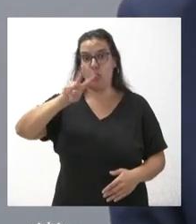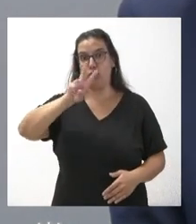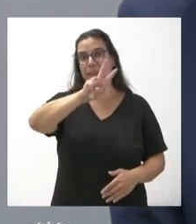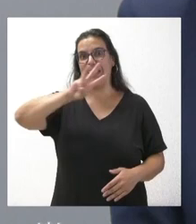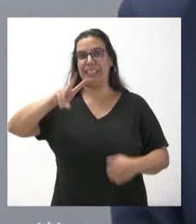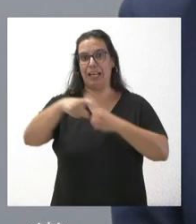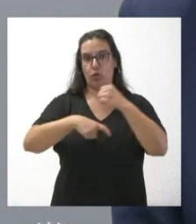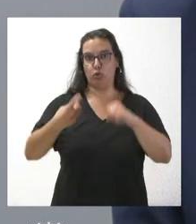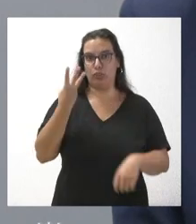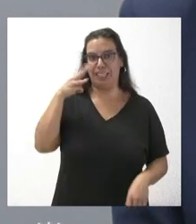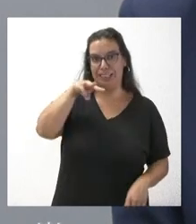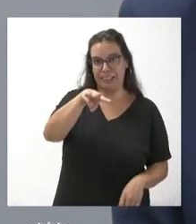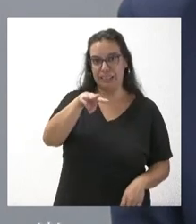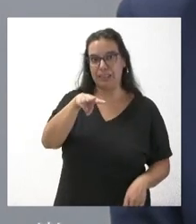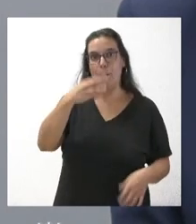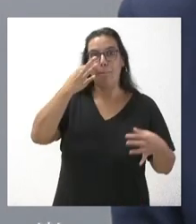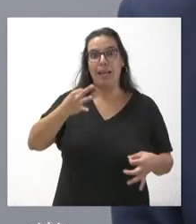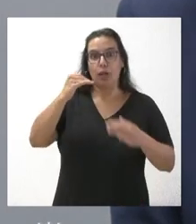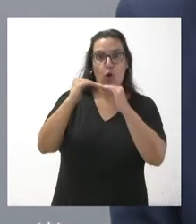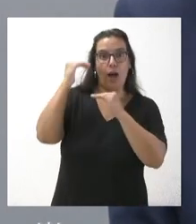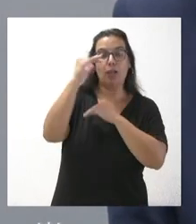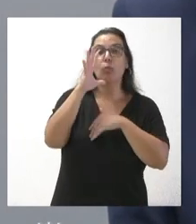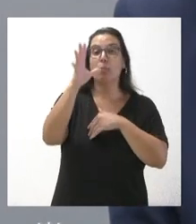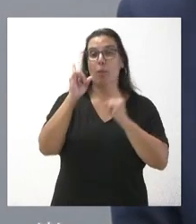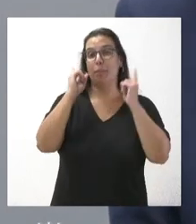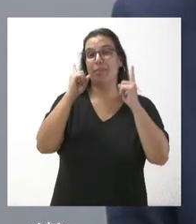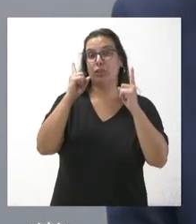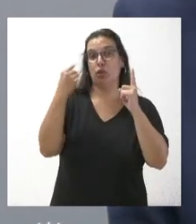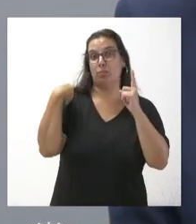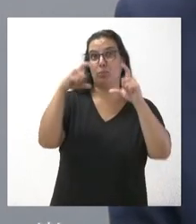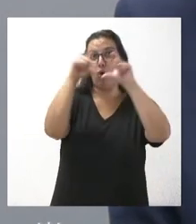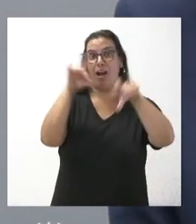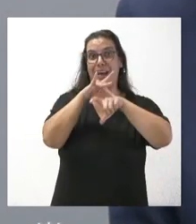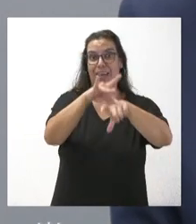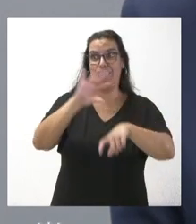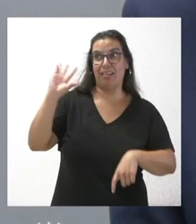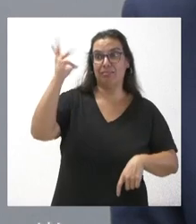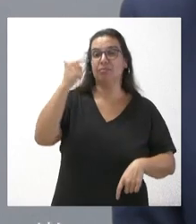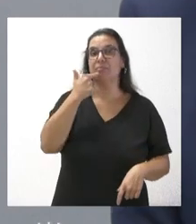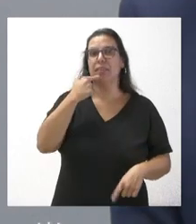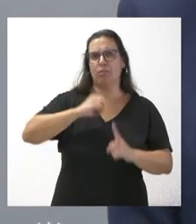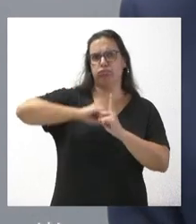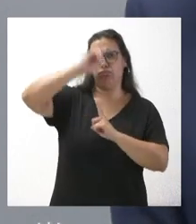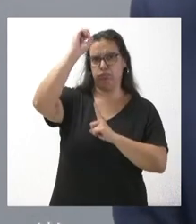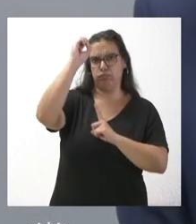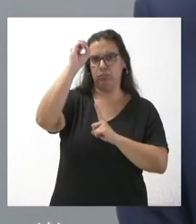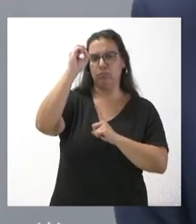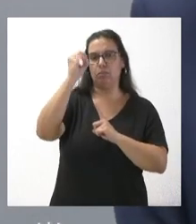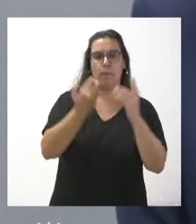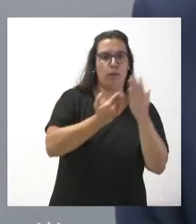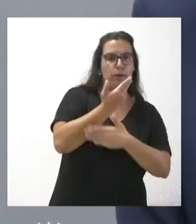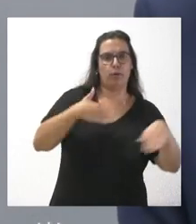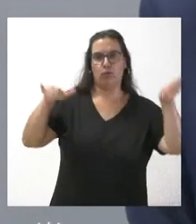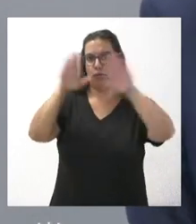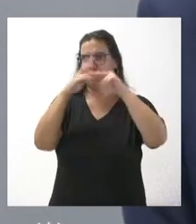23 de agosto, a raíz de las previsiones de AEMET, de altas temperaturas, tanto diurnas como